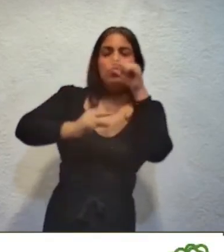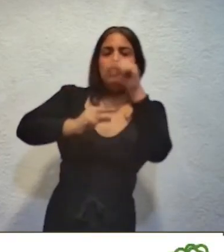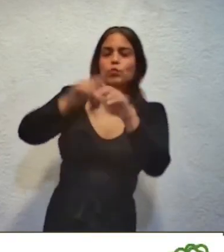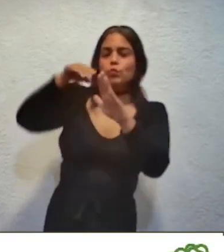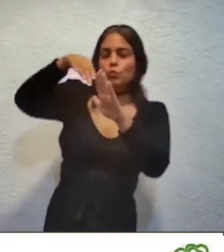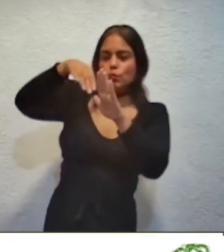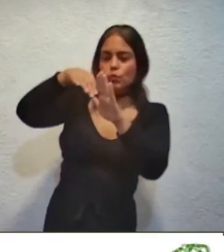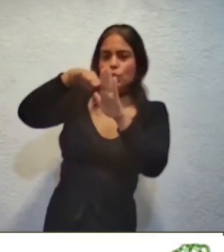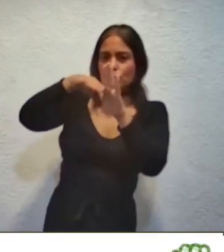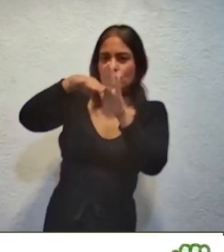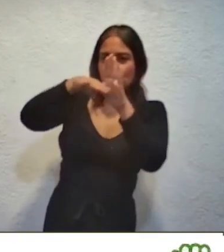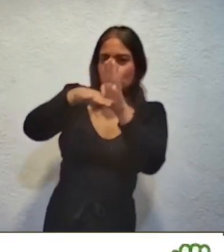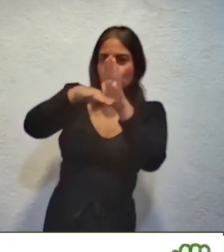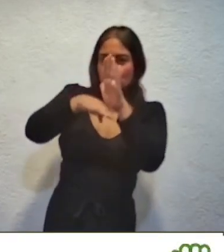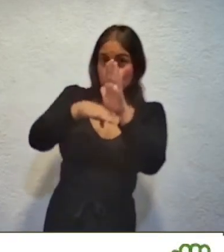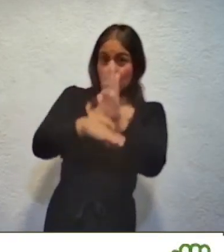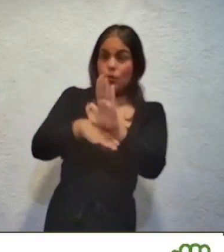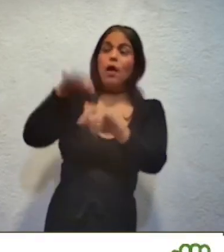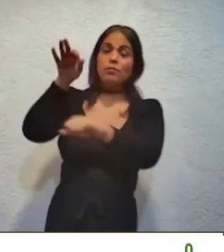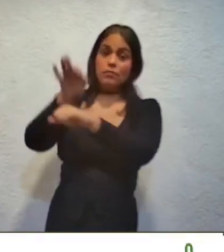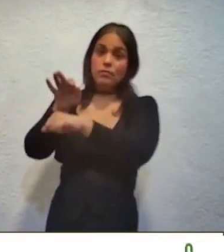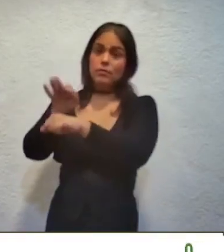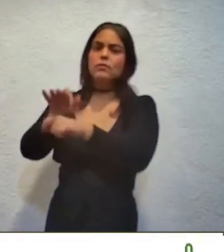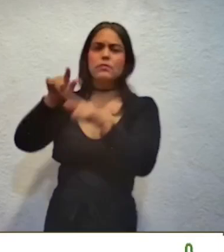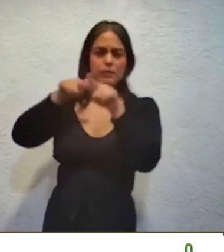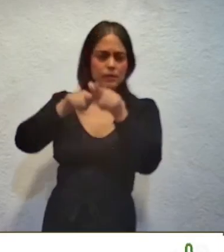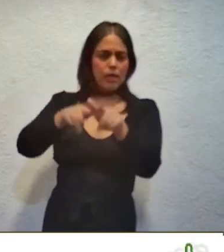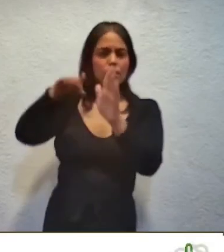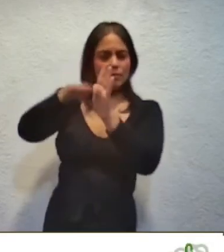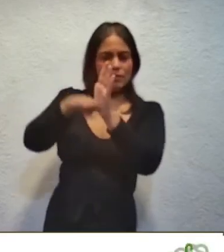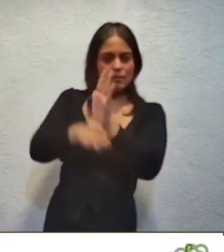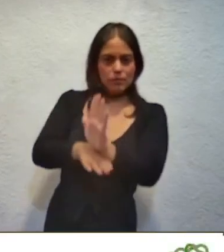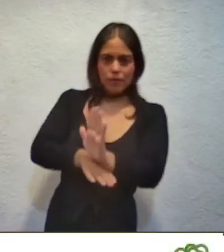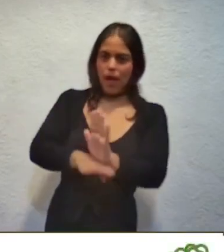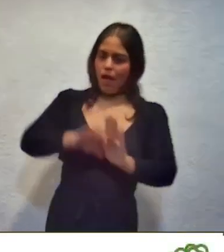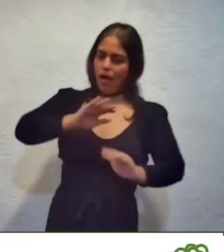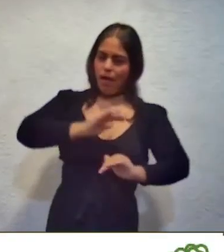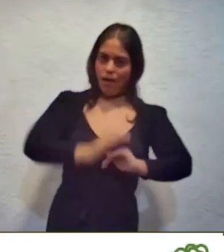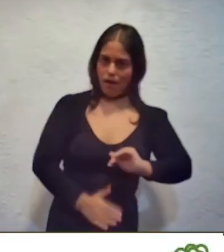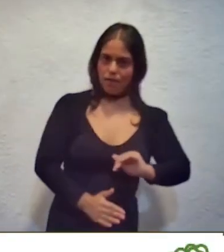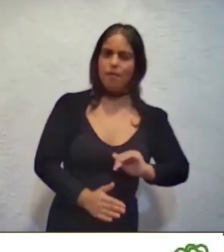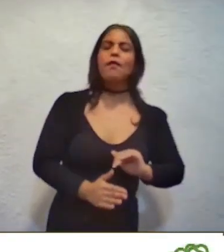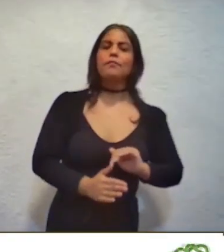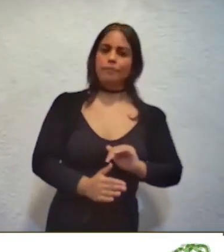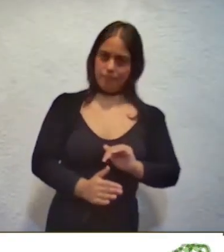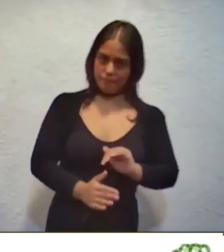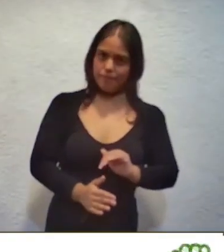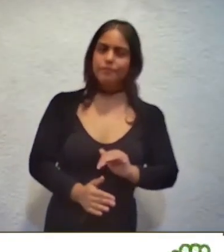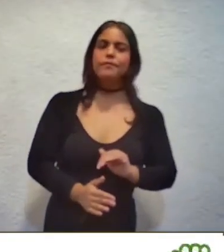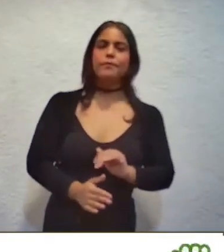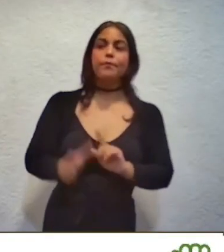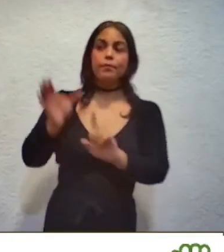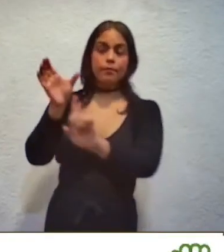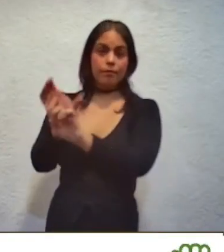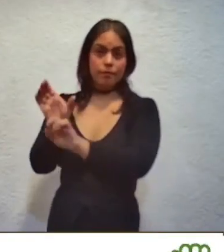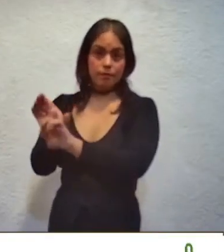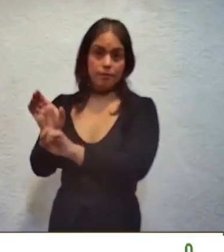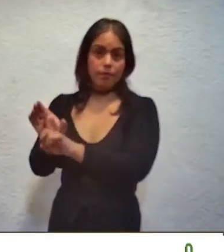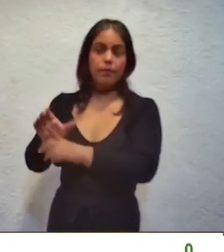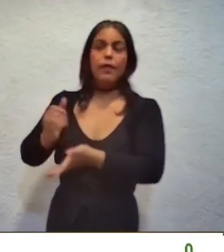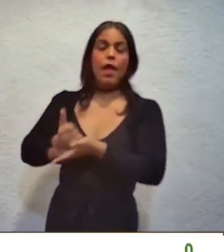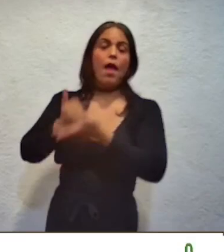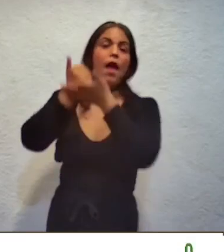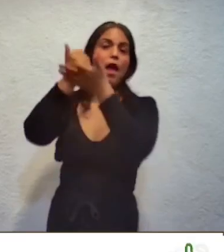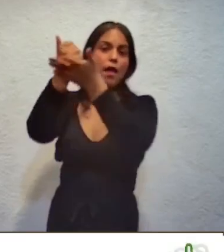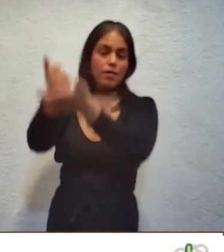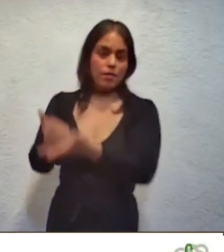los fines para los cuales fue otorgada. Por tanto, excepcionalmente se ordena el acompañamiento y resguardo temporal